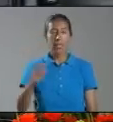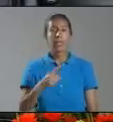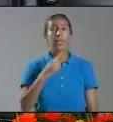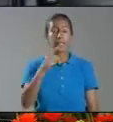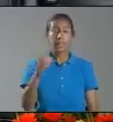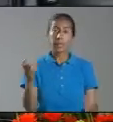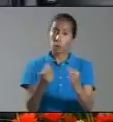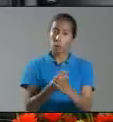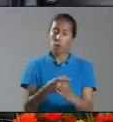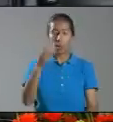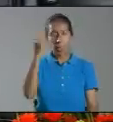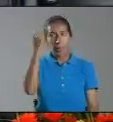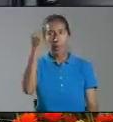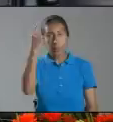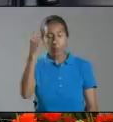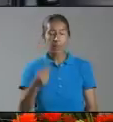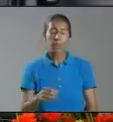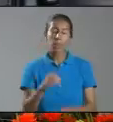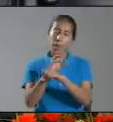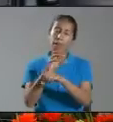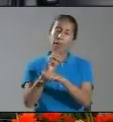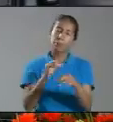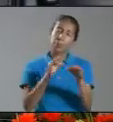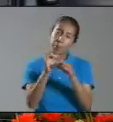Decirlo con entendimiento, déjeme explicarle.